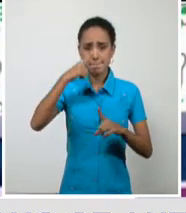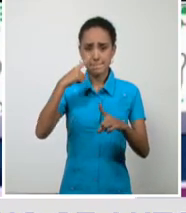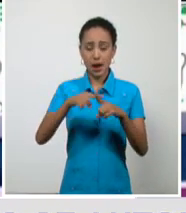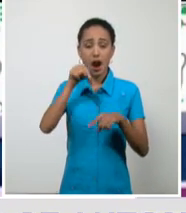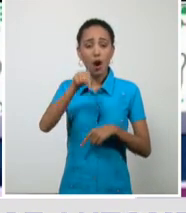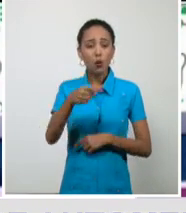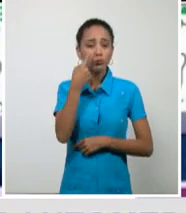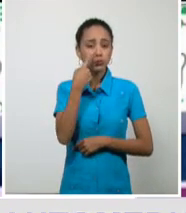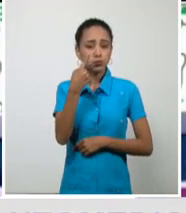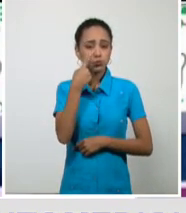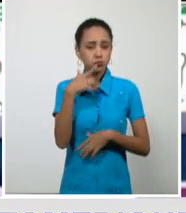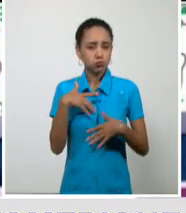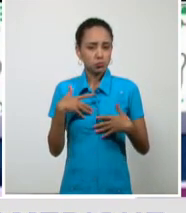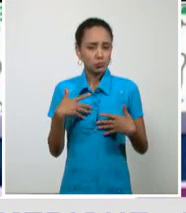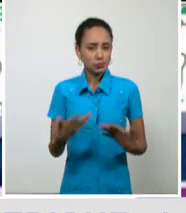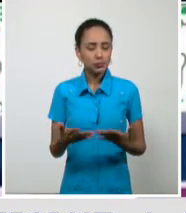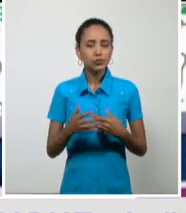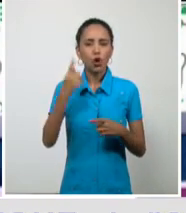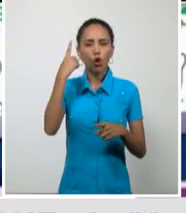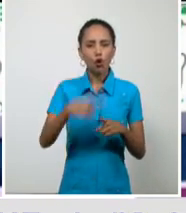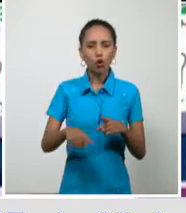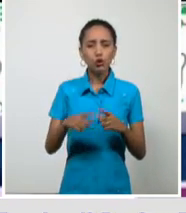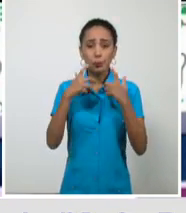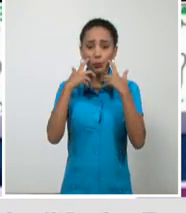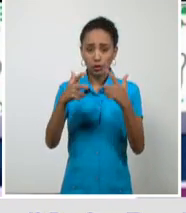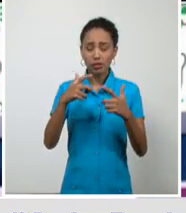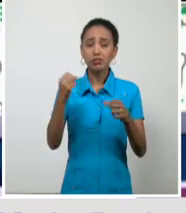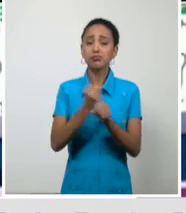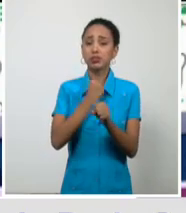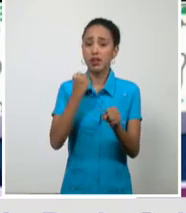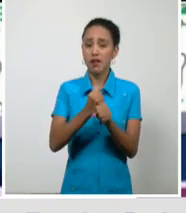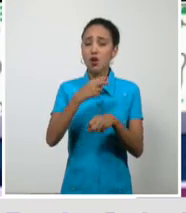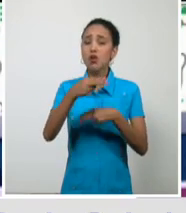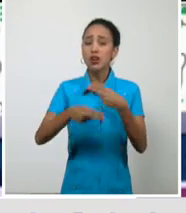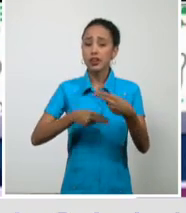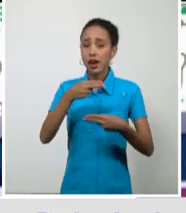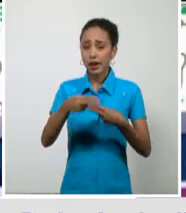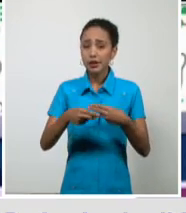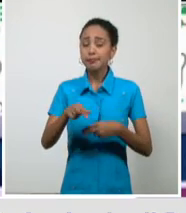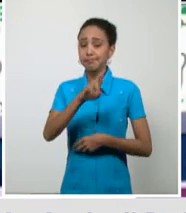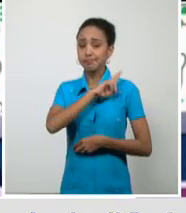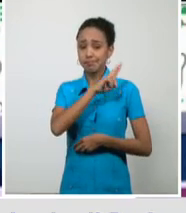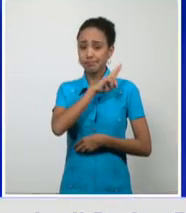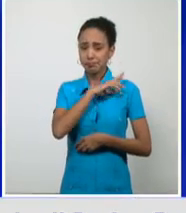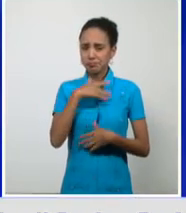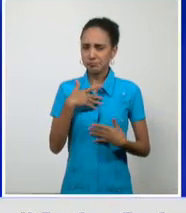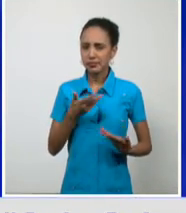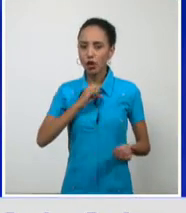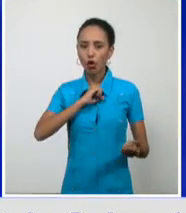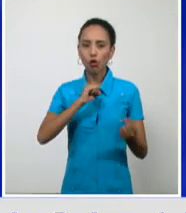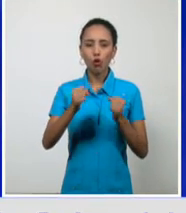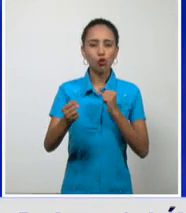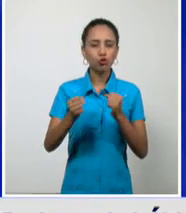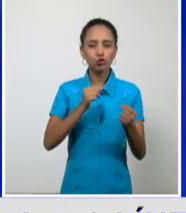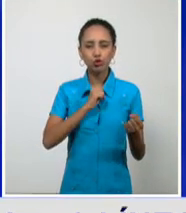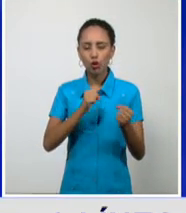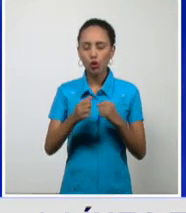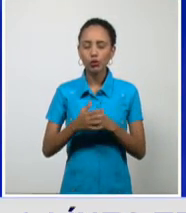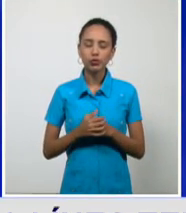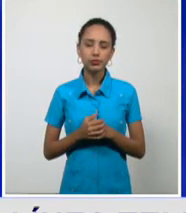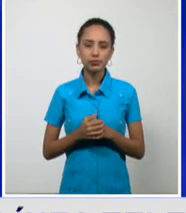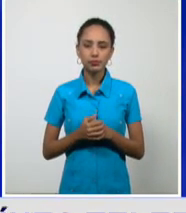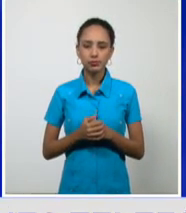conocer sobre también otra interesante actividad que tienen a su cargo, y es el control y el combate a especies que